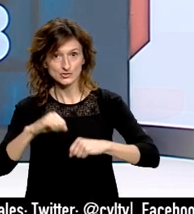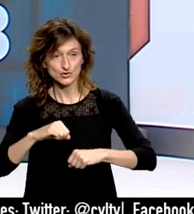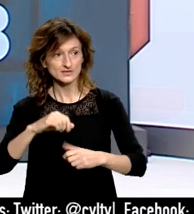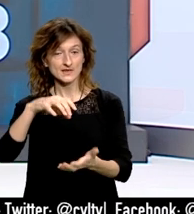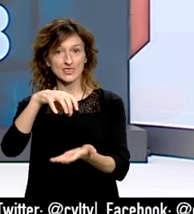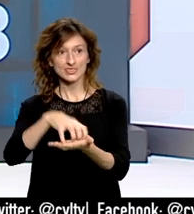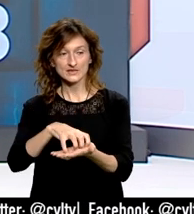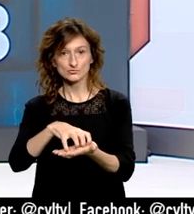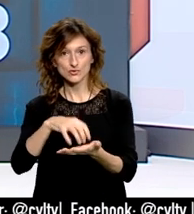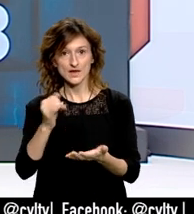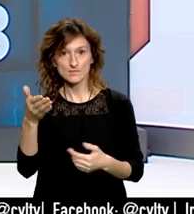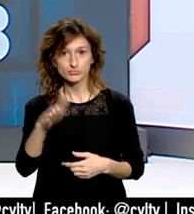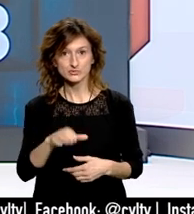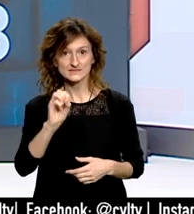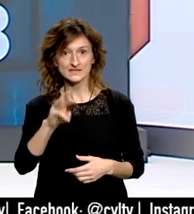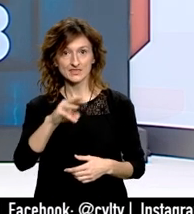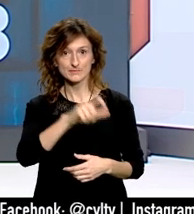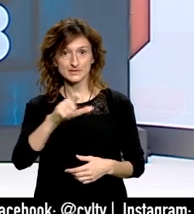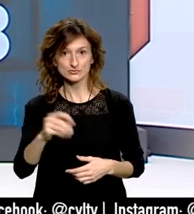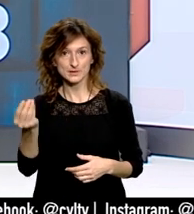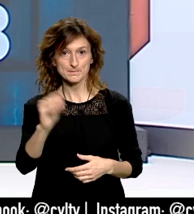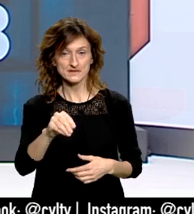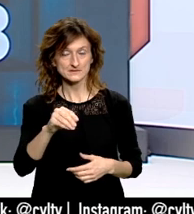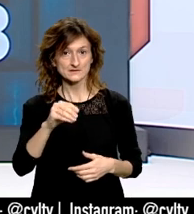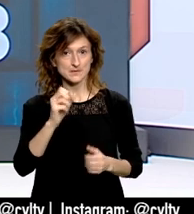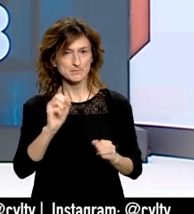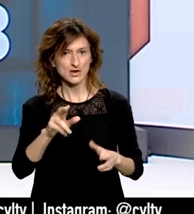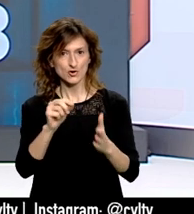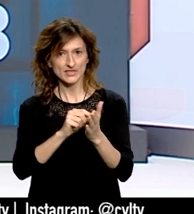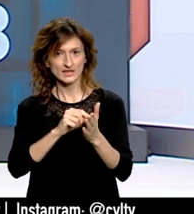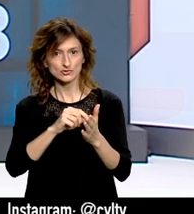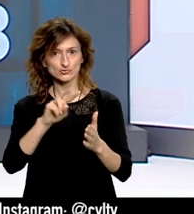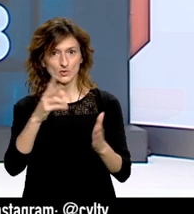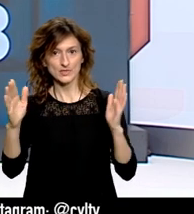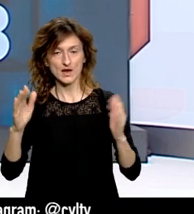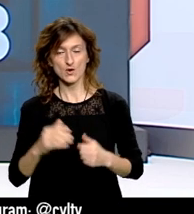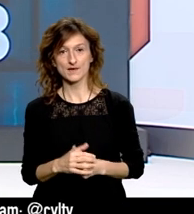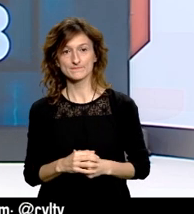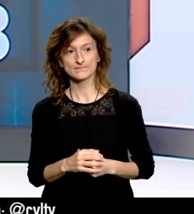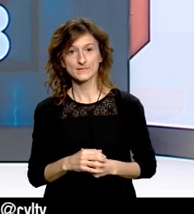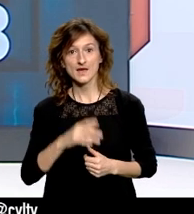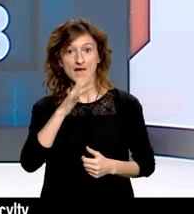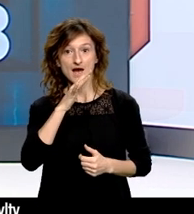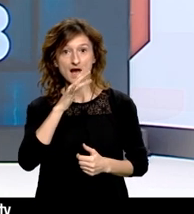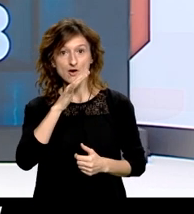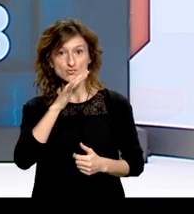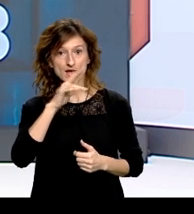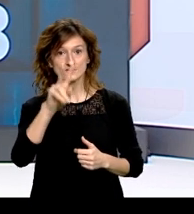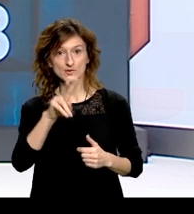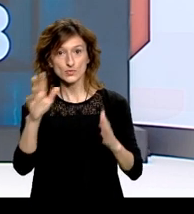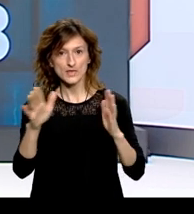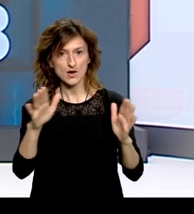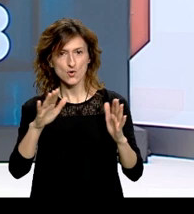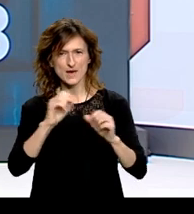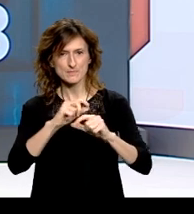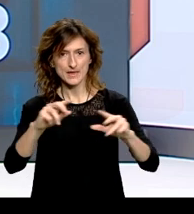centros, en las residencias, han muerto 13 personas más, el peor dato de toda la segunda ola. Estamos en plena segunda